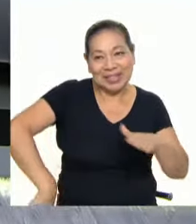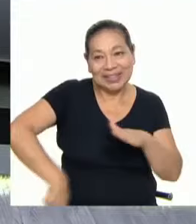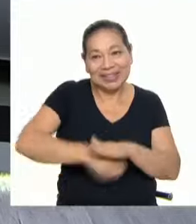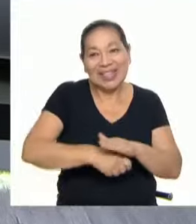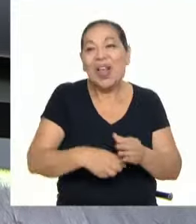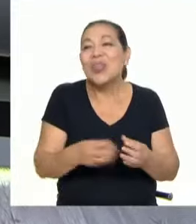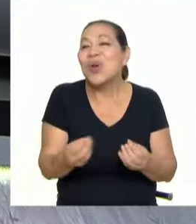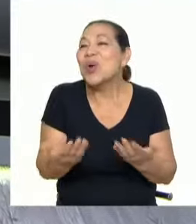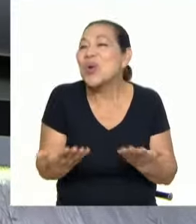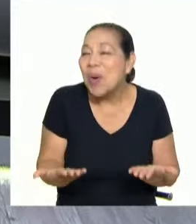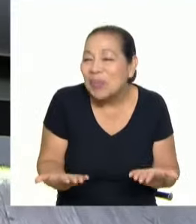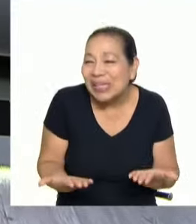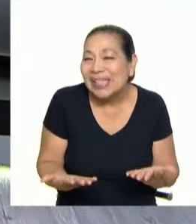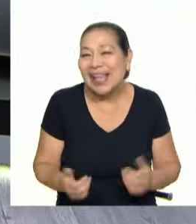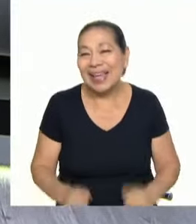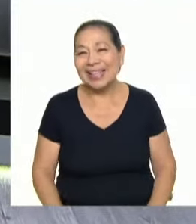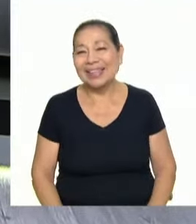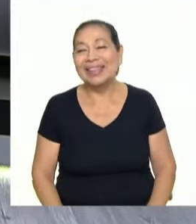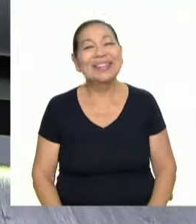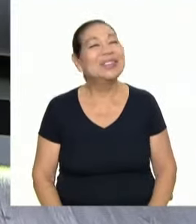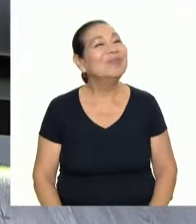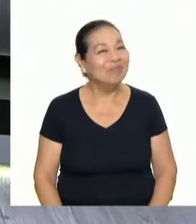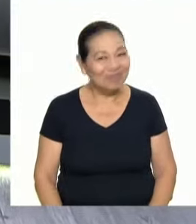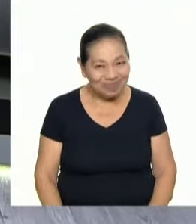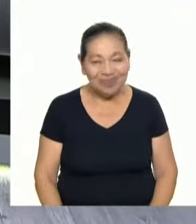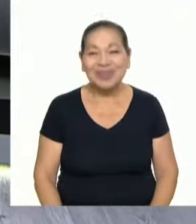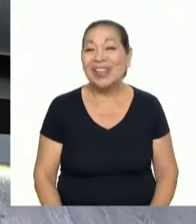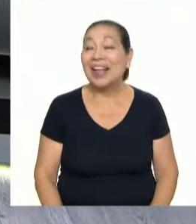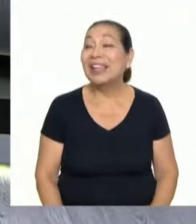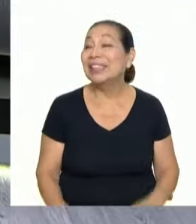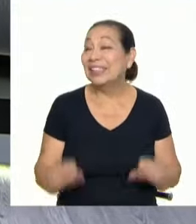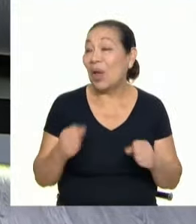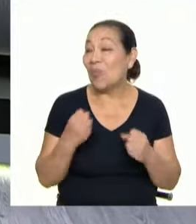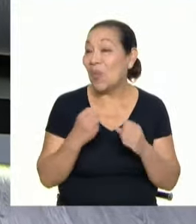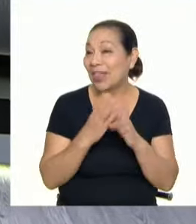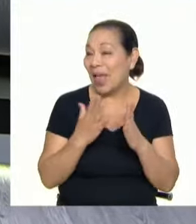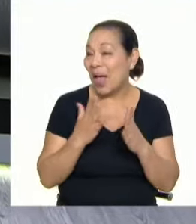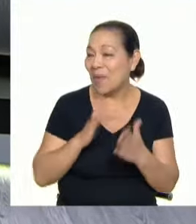Nicaragua. ¿Cómo estás, Julito? ¿Qué tal, Romy y María Fernanda? ¿Cómo le va? Buen día para todos ustedes. Y...